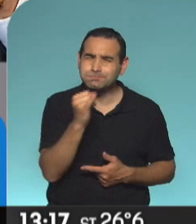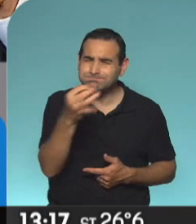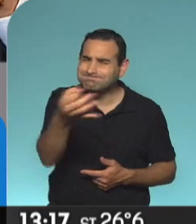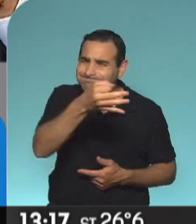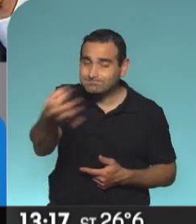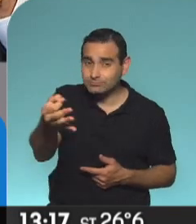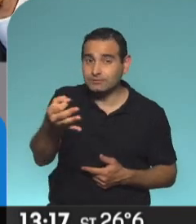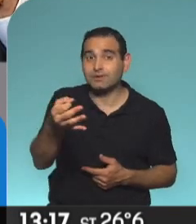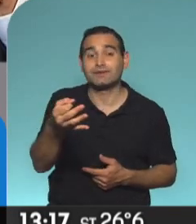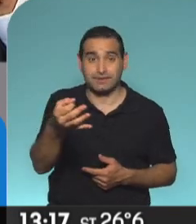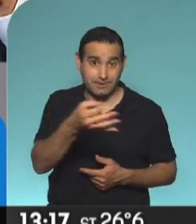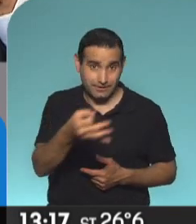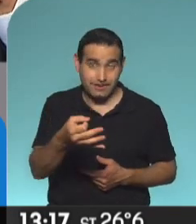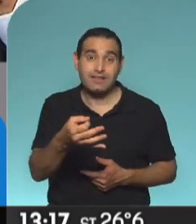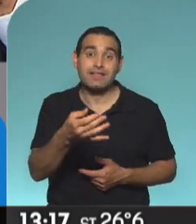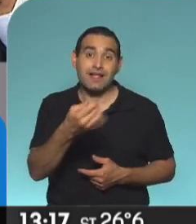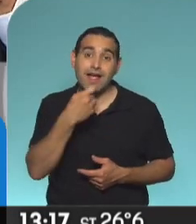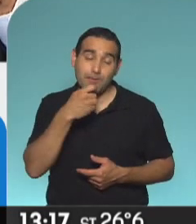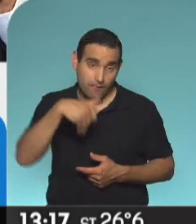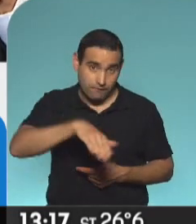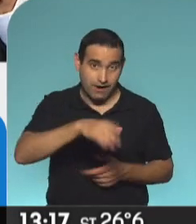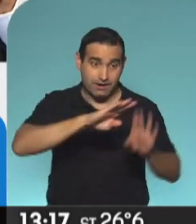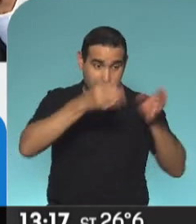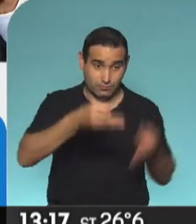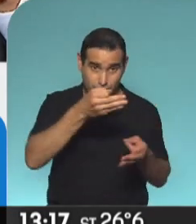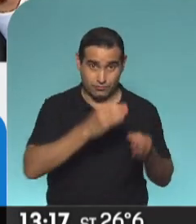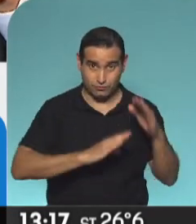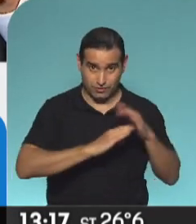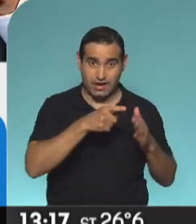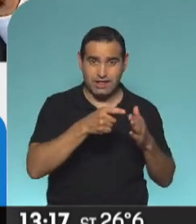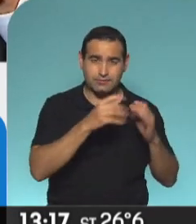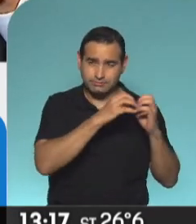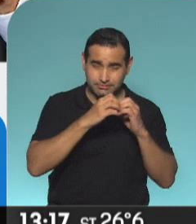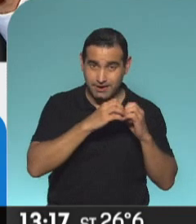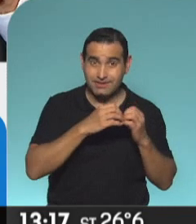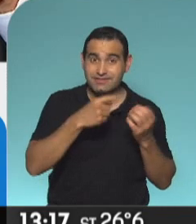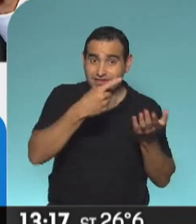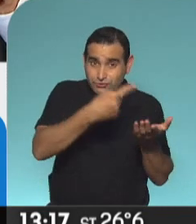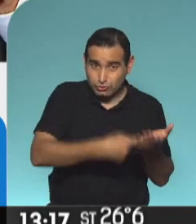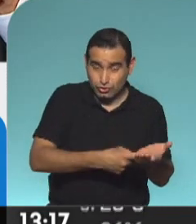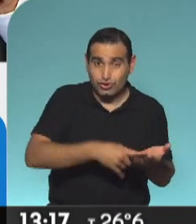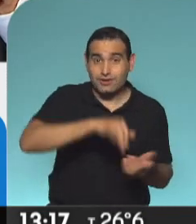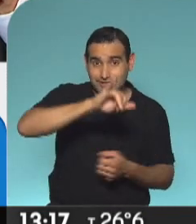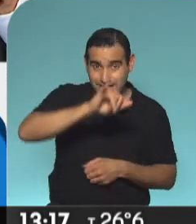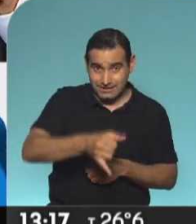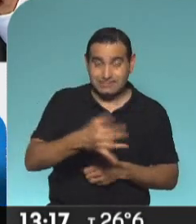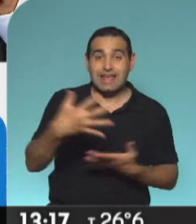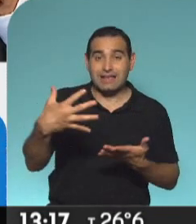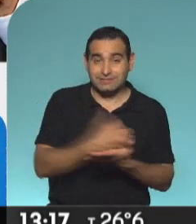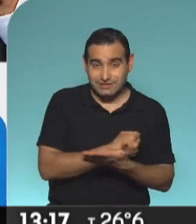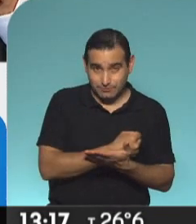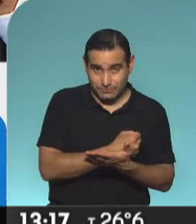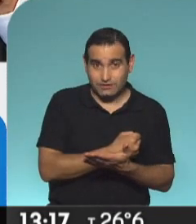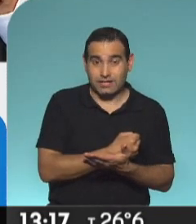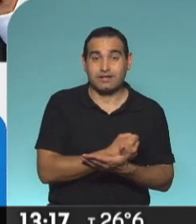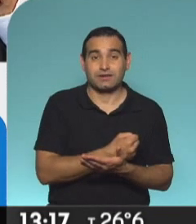si efectivamente, cuando ahora resuelva la cuestión de fondo la Corte, convalida la elección por parte de un